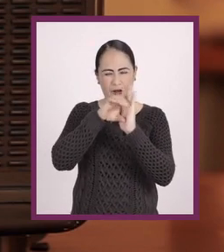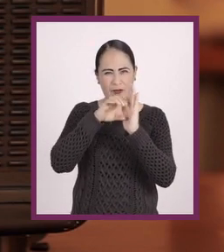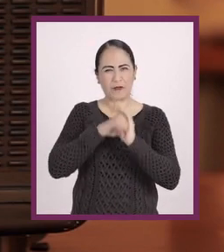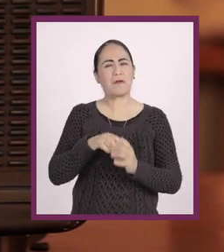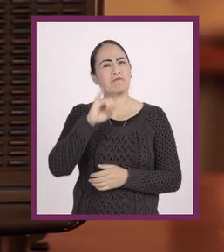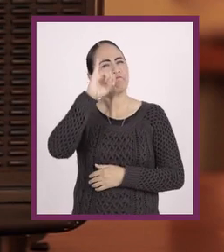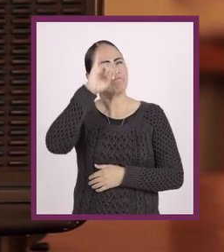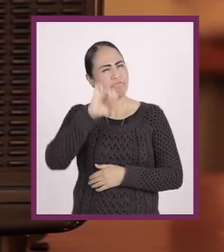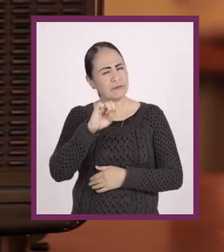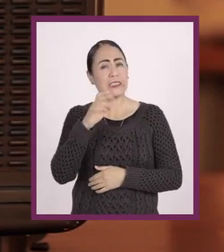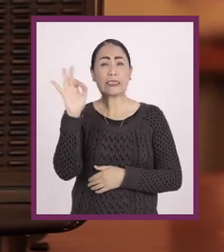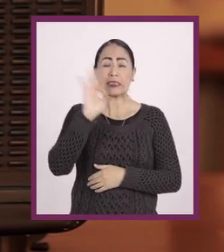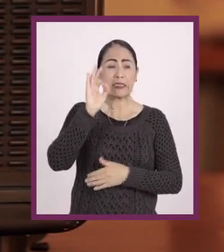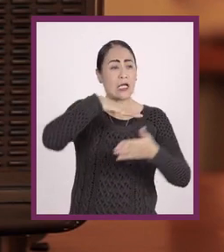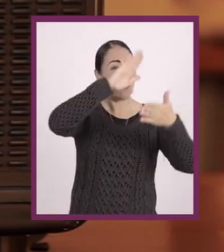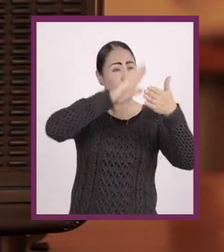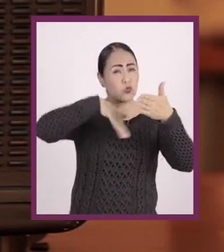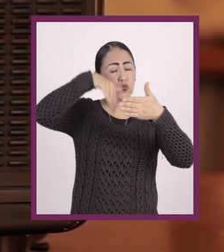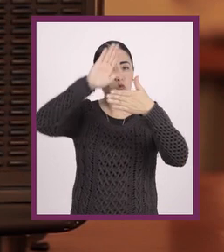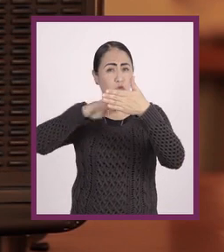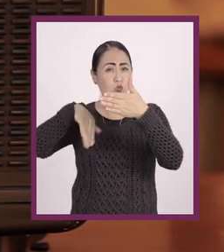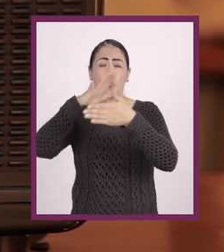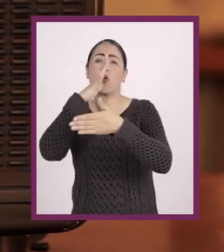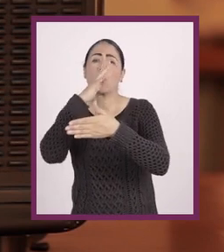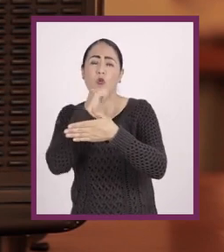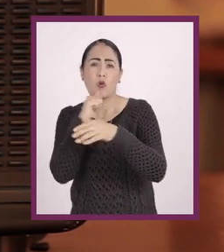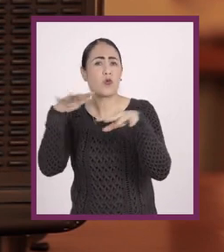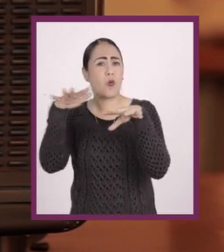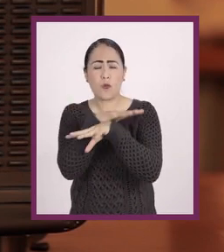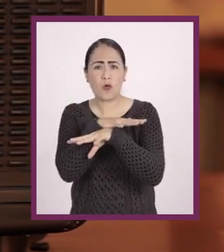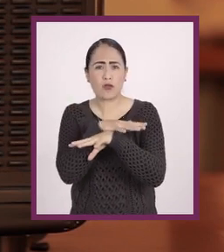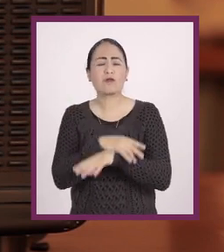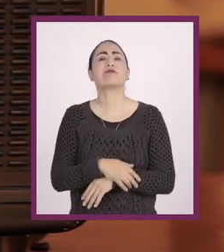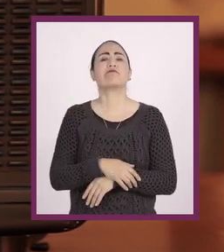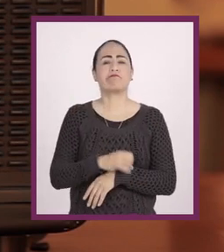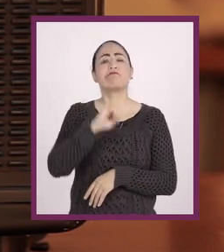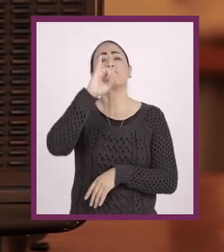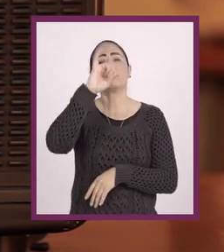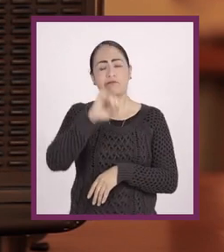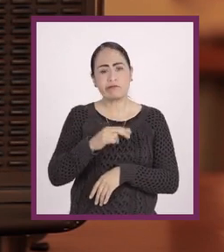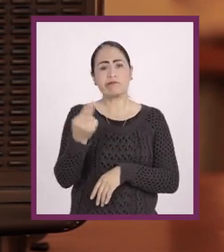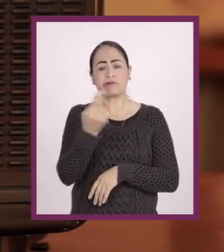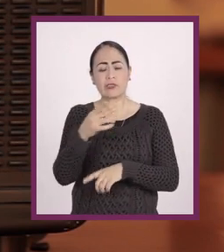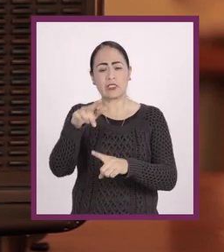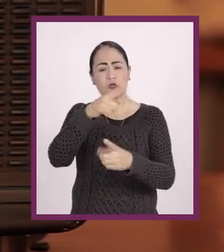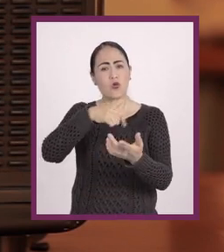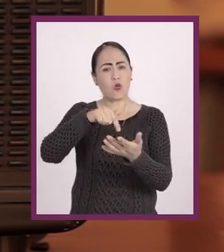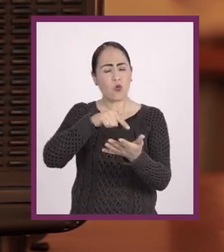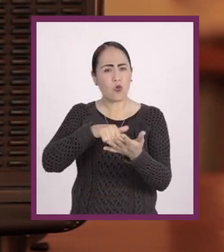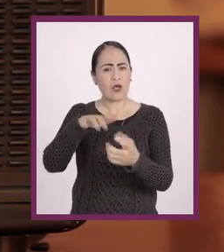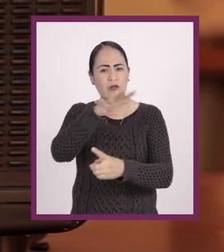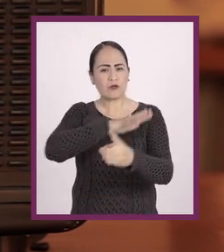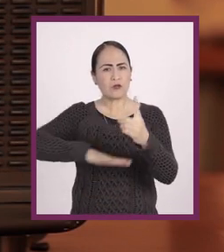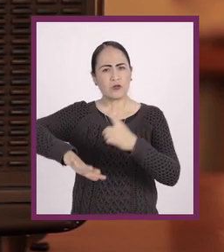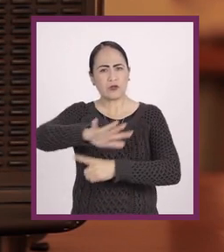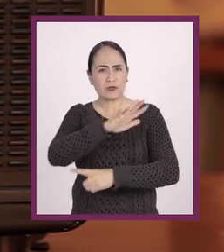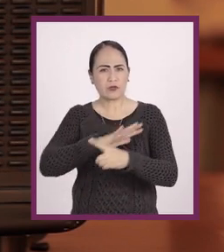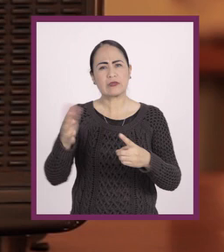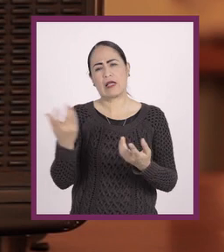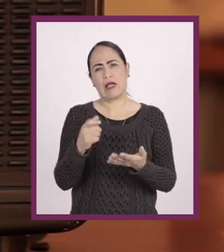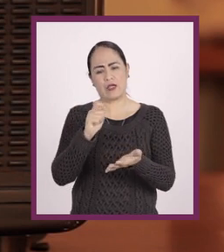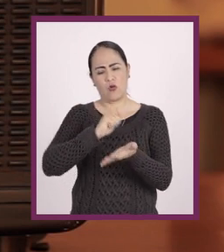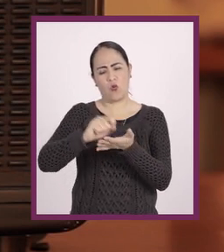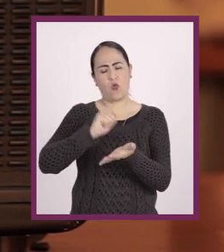no podemos cambiar los colores de nuestra habitación sí que podemos controlar los colores de nuestros